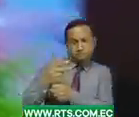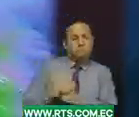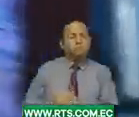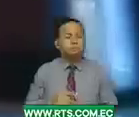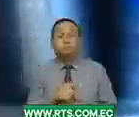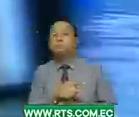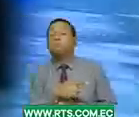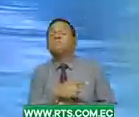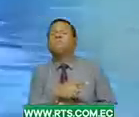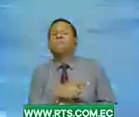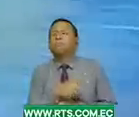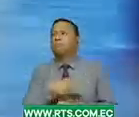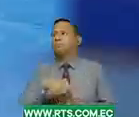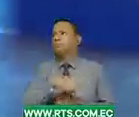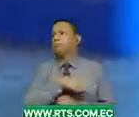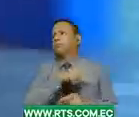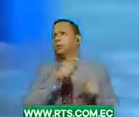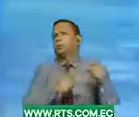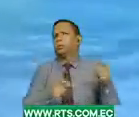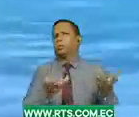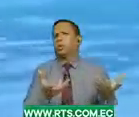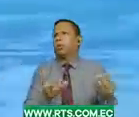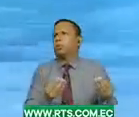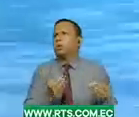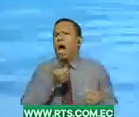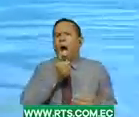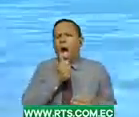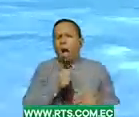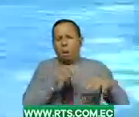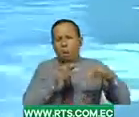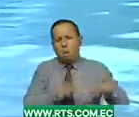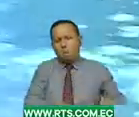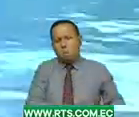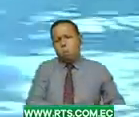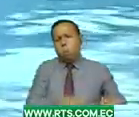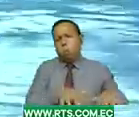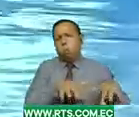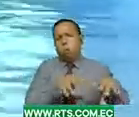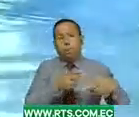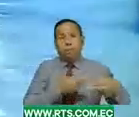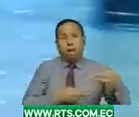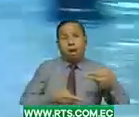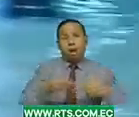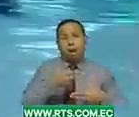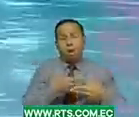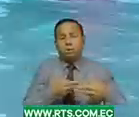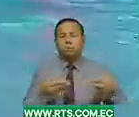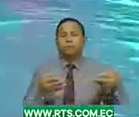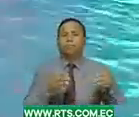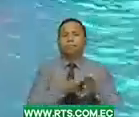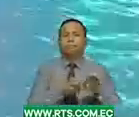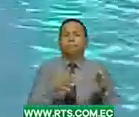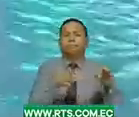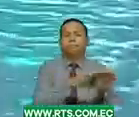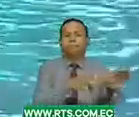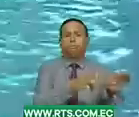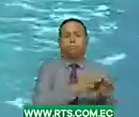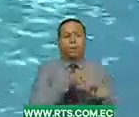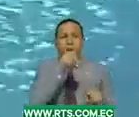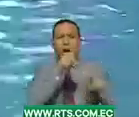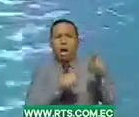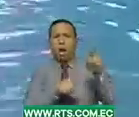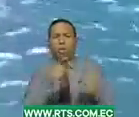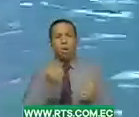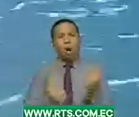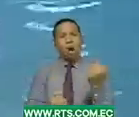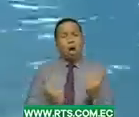cómo hay todavía gran cantidad de agua empozada. Los negocios obviamente cerrados, hay algunas personas, algunos vehículos o